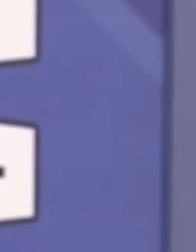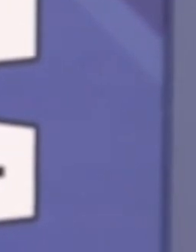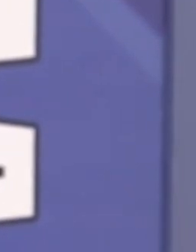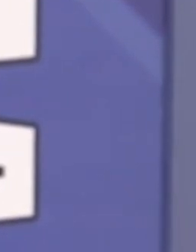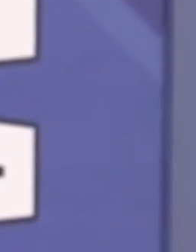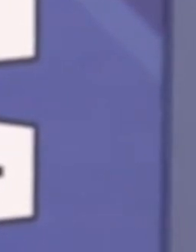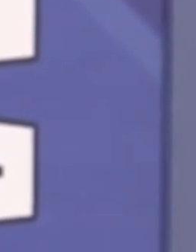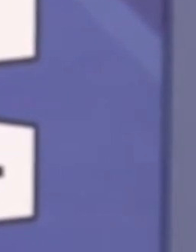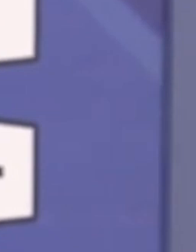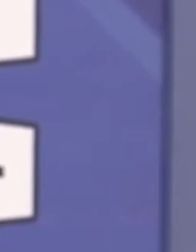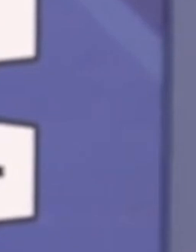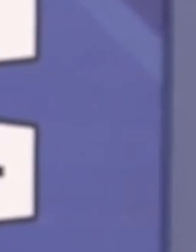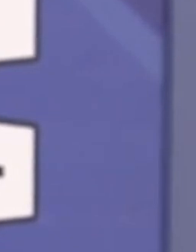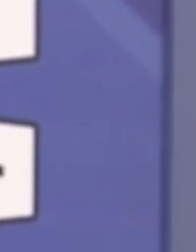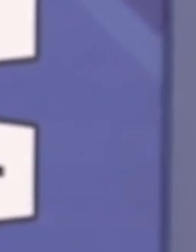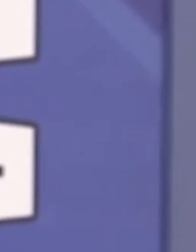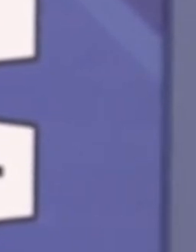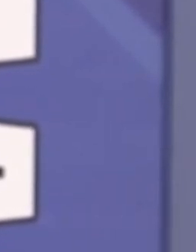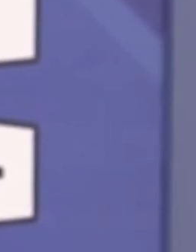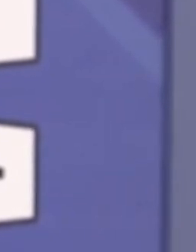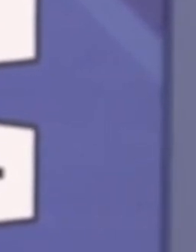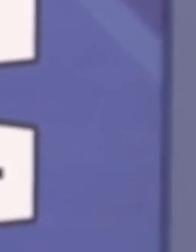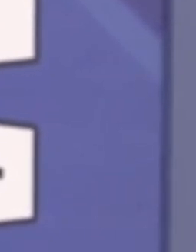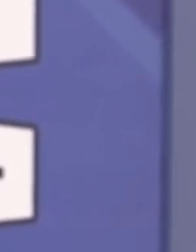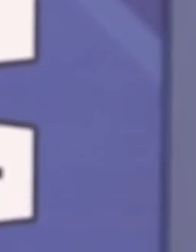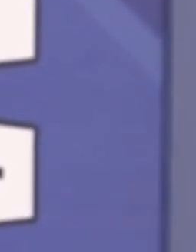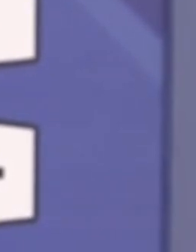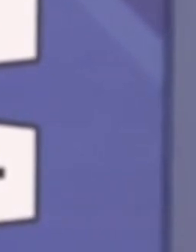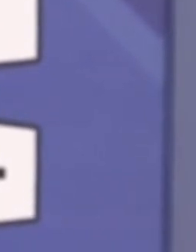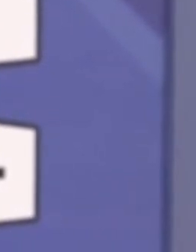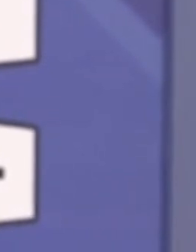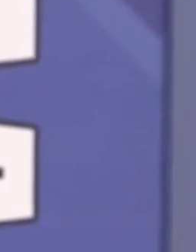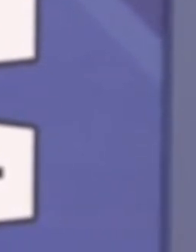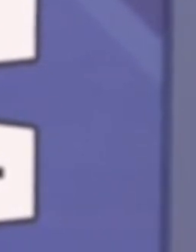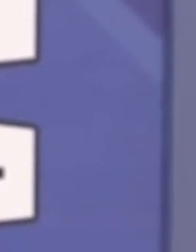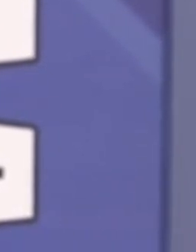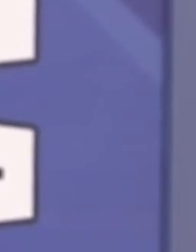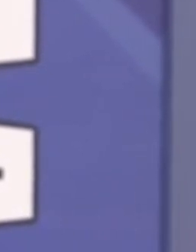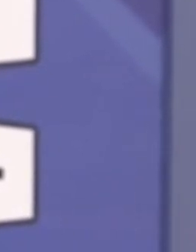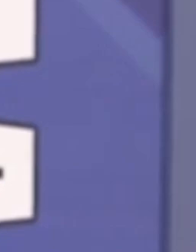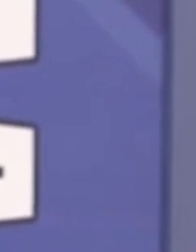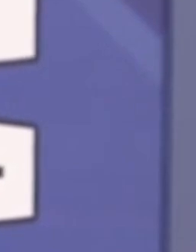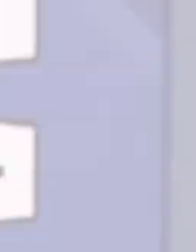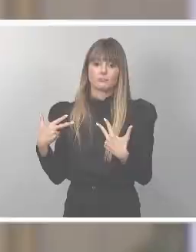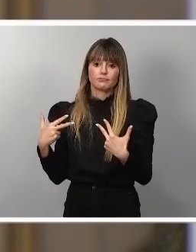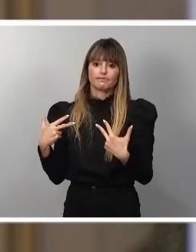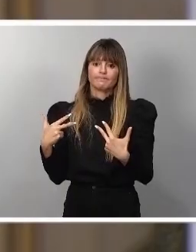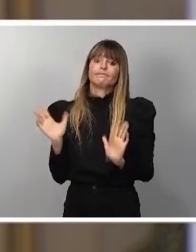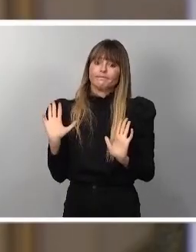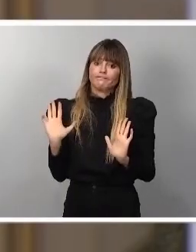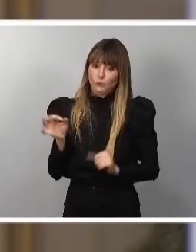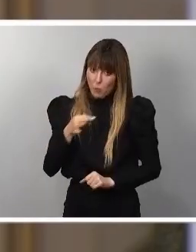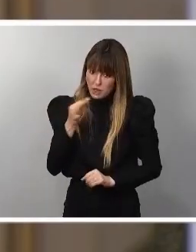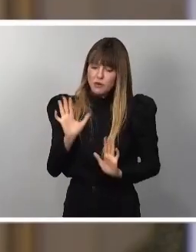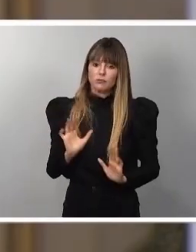Estado, cumplieron lealmente la ley y que ahora ven cómo Sánchez cambia votos por impunidad. Debería